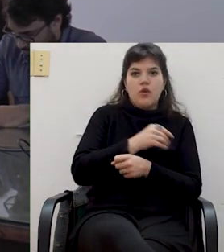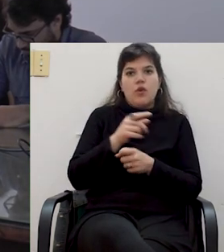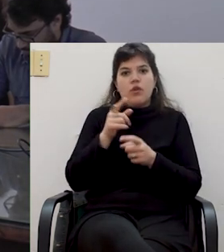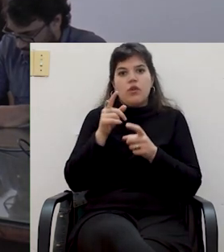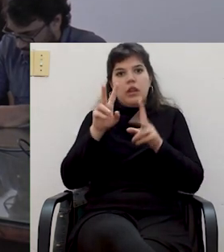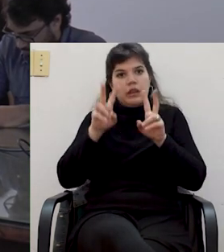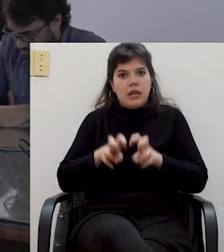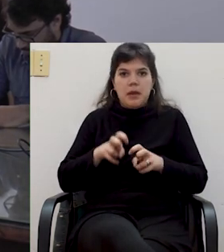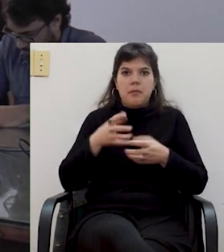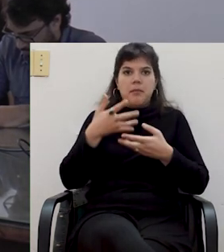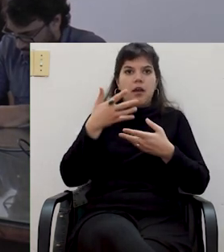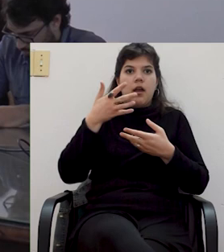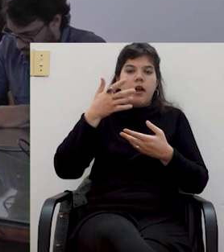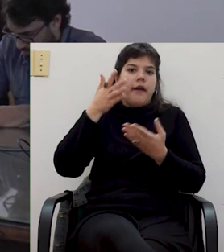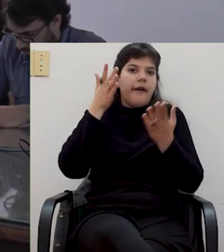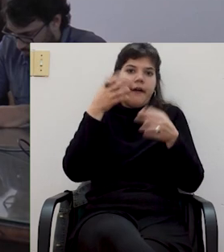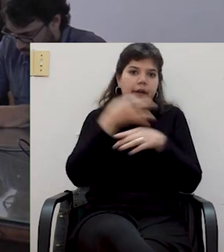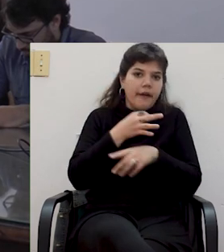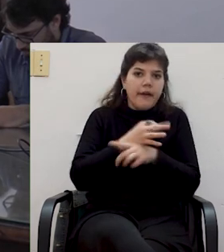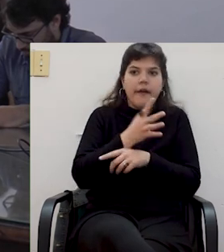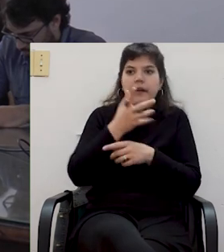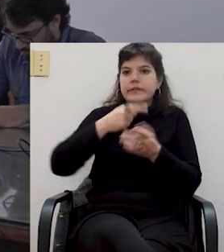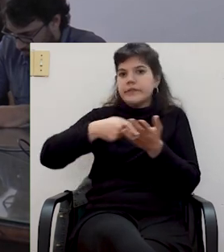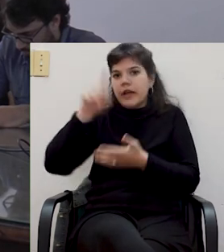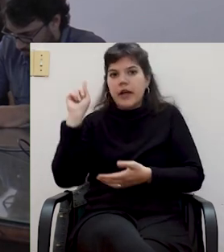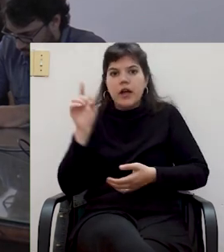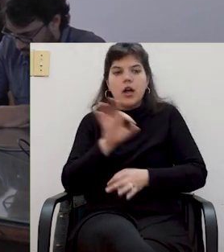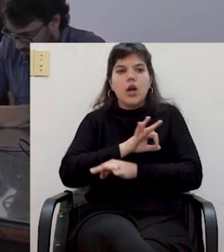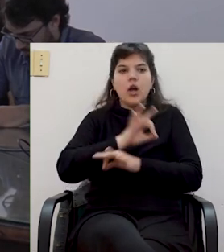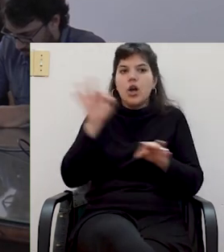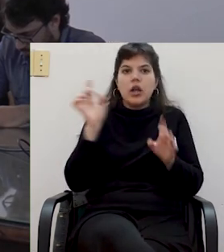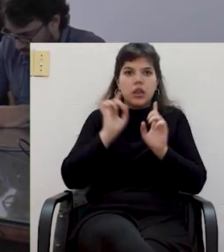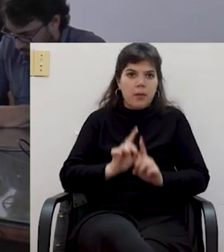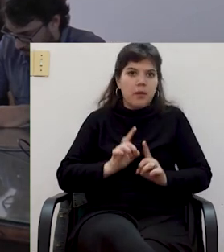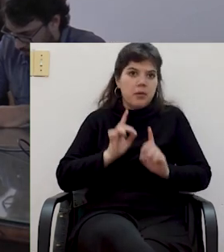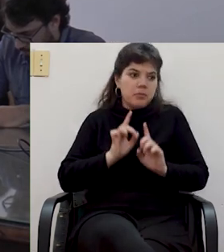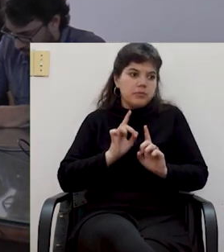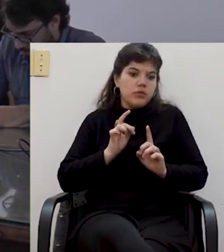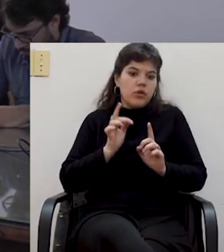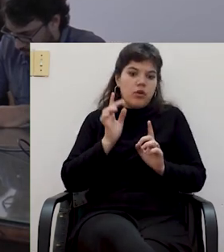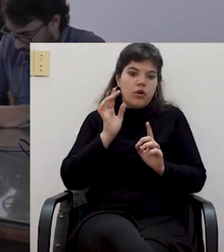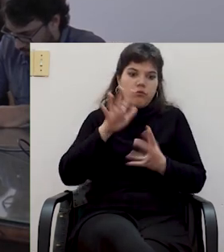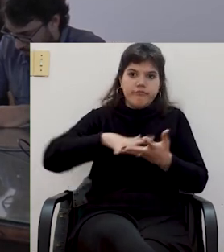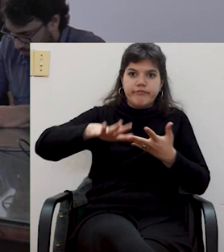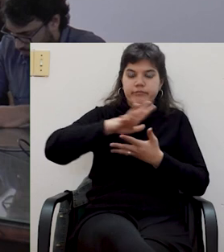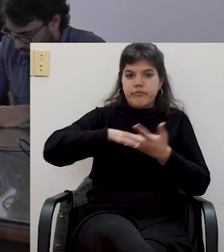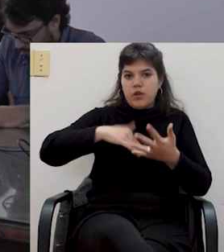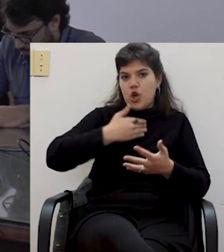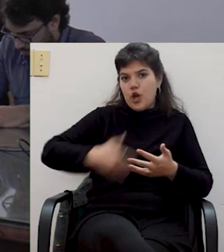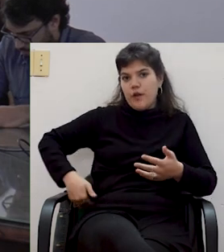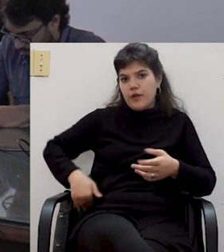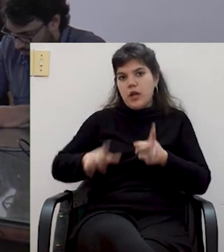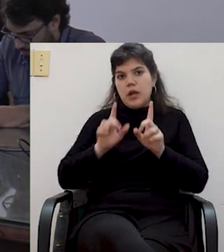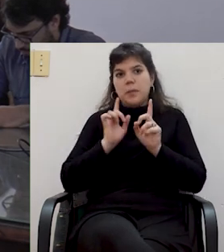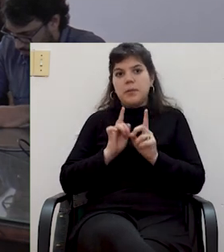académicos, desde los servicios centrales, desde las comisiones centrales y obviamente en los ámbitos de gobierno que definen las políticas,